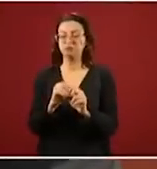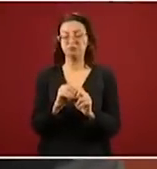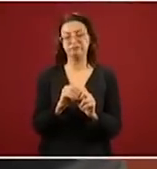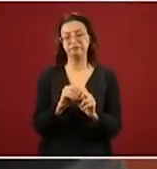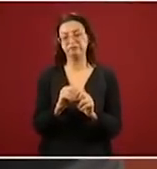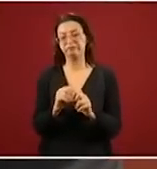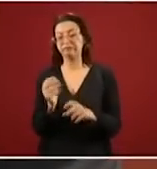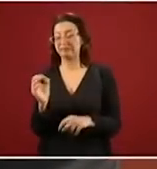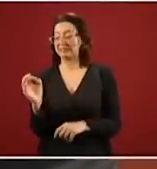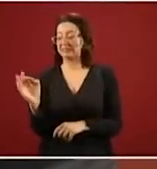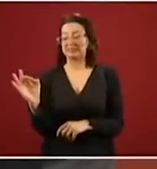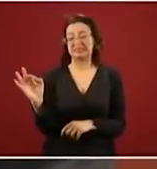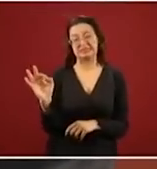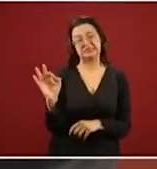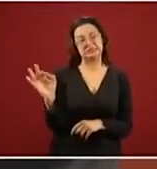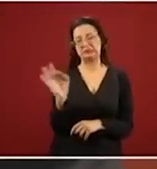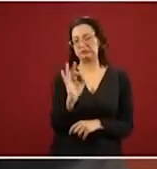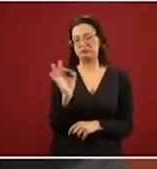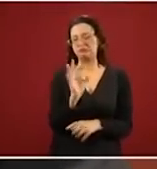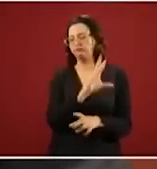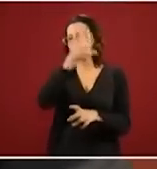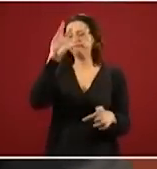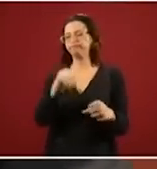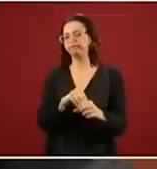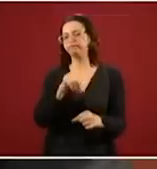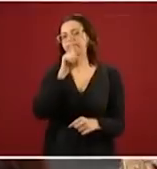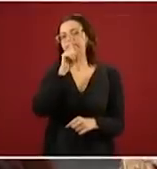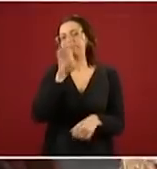no podemos obligar a nadie